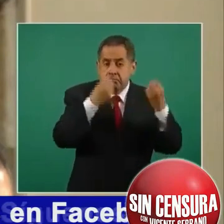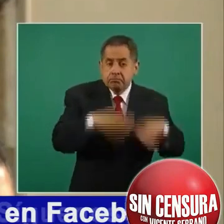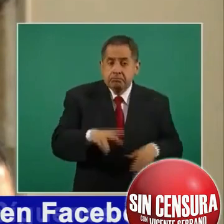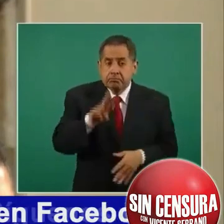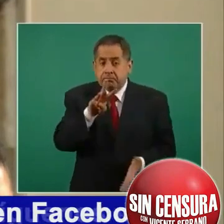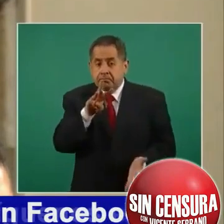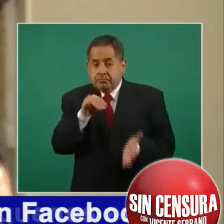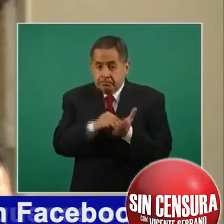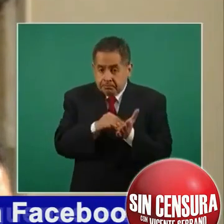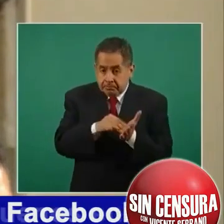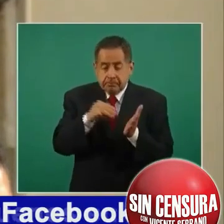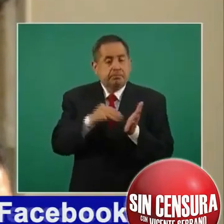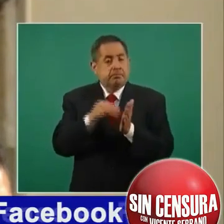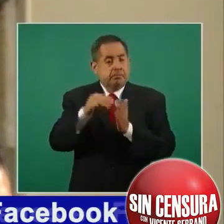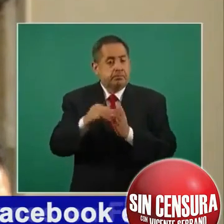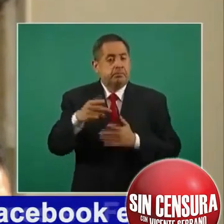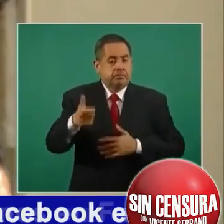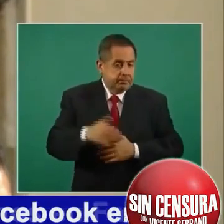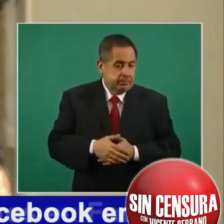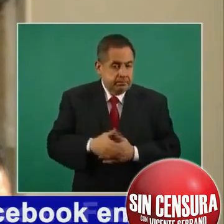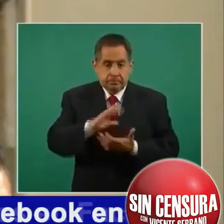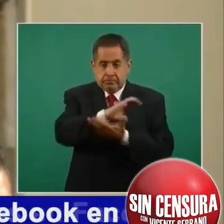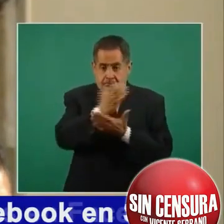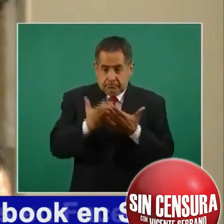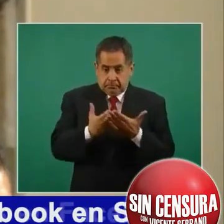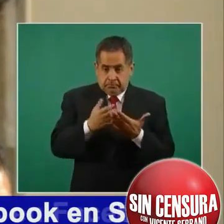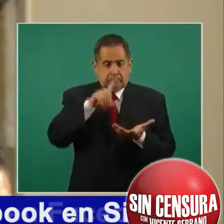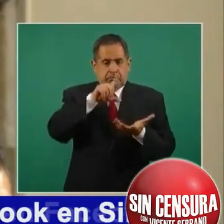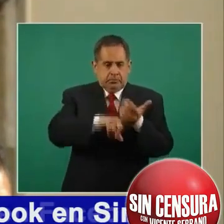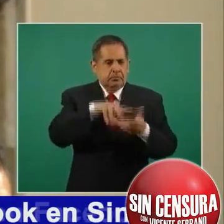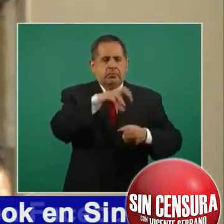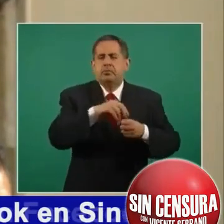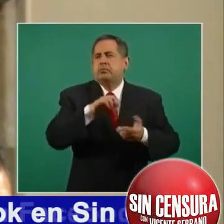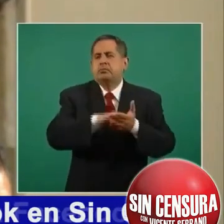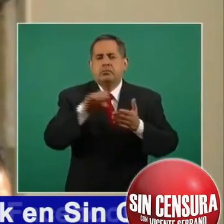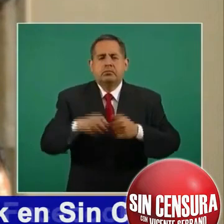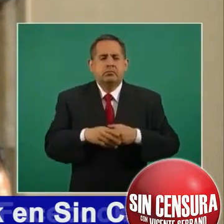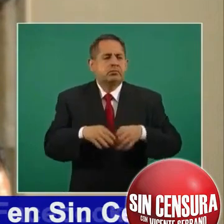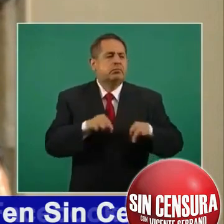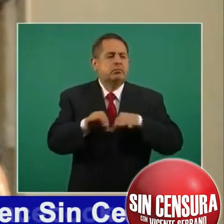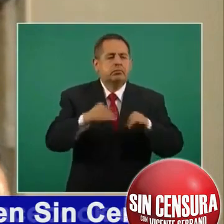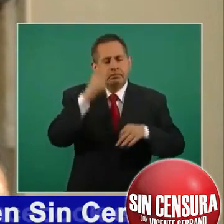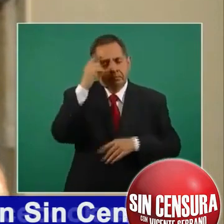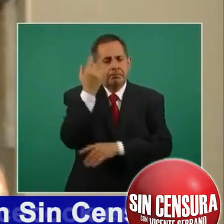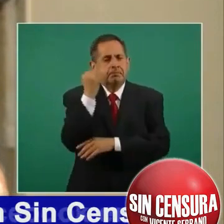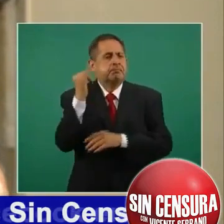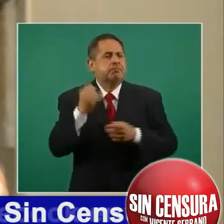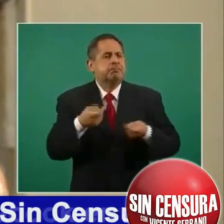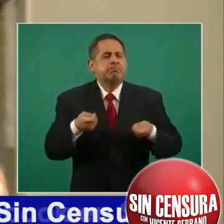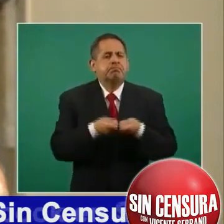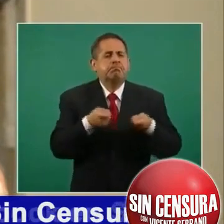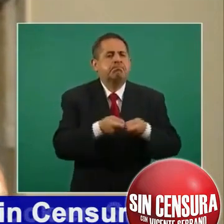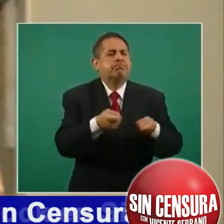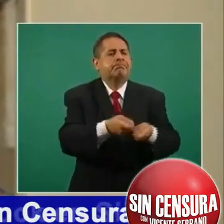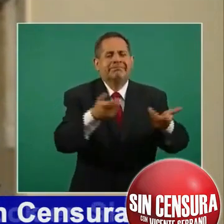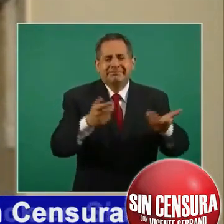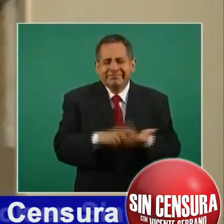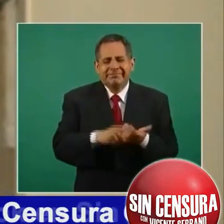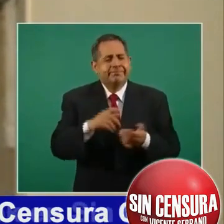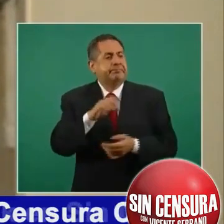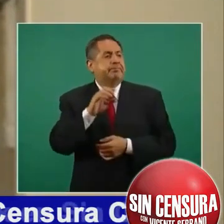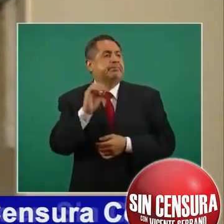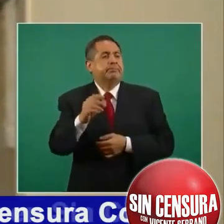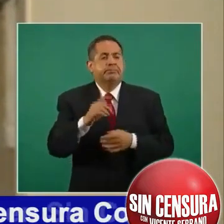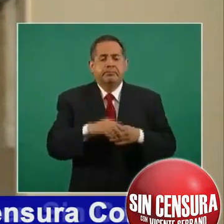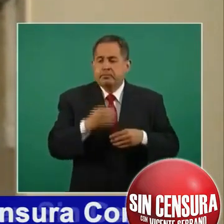millones de pesos. Estos contratos incluyen, por ejemplo, trabajos de jardinería, trabajos de